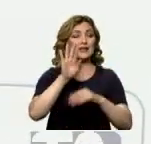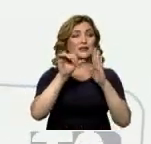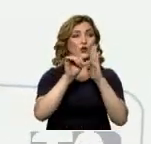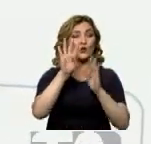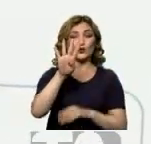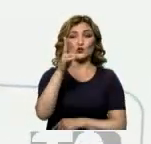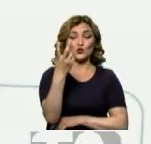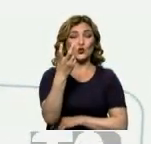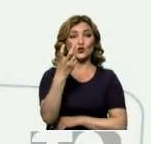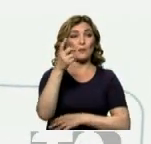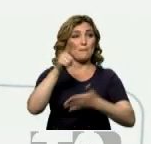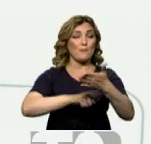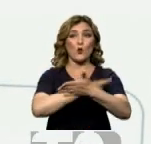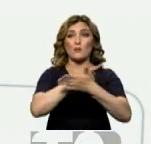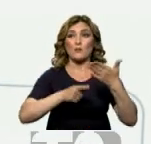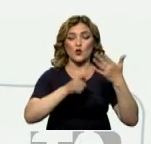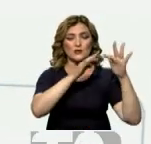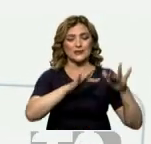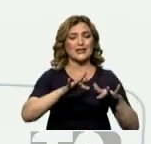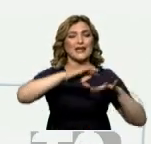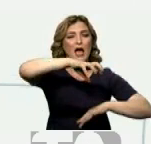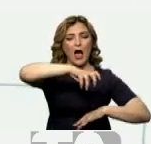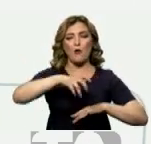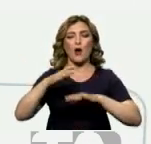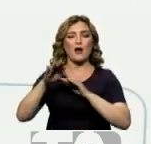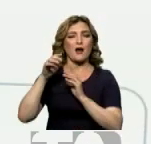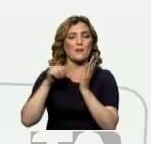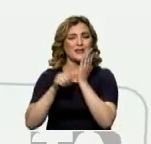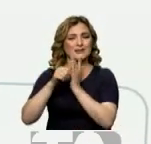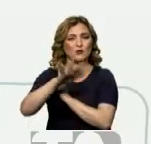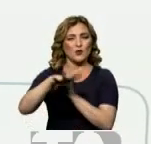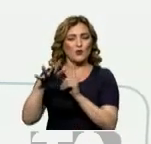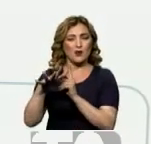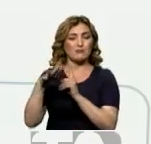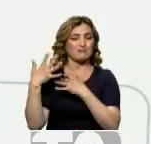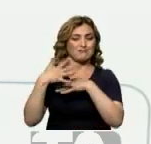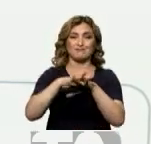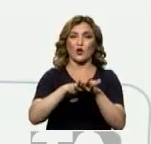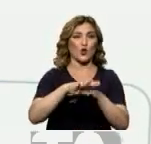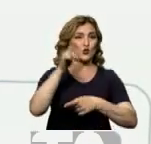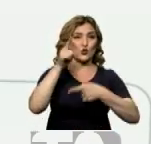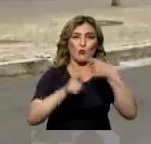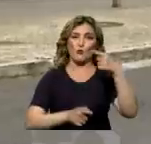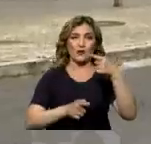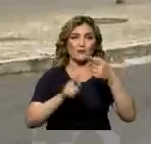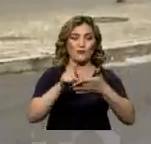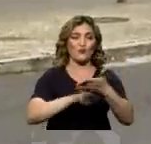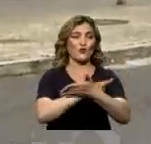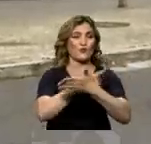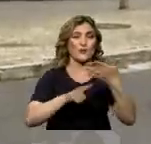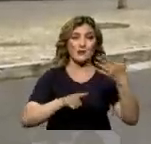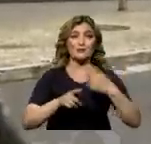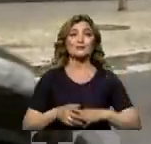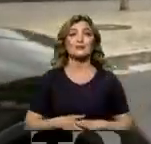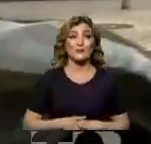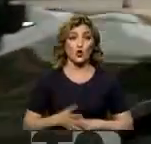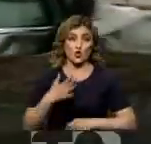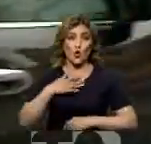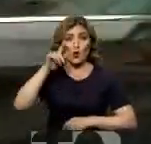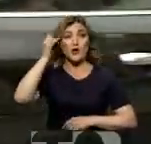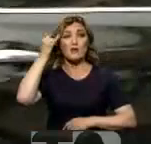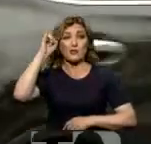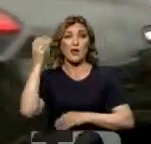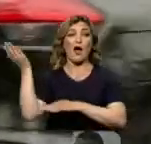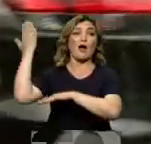Constitución prohíbe esa fusión. Esa iniciativa tuve en el gobierno anterior y no pasó por el referido artículo. El artículo 412